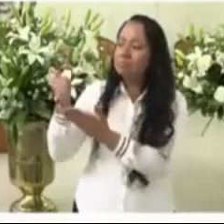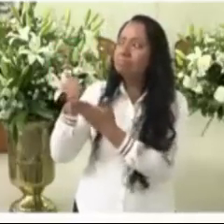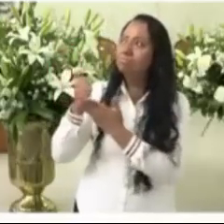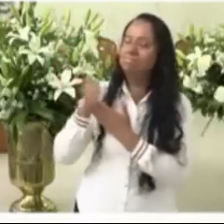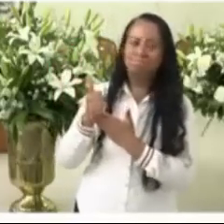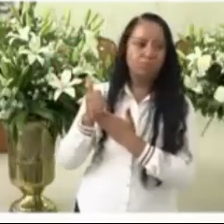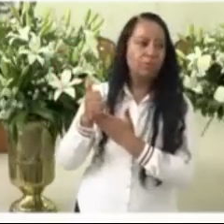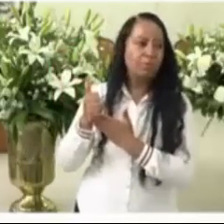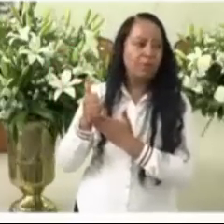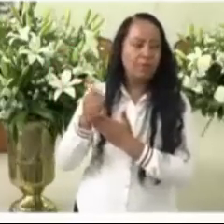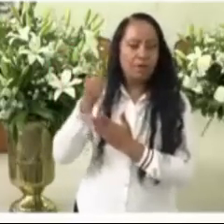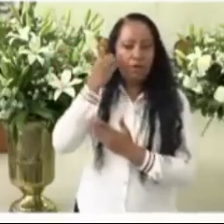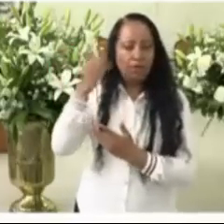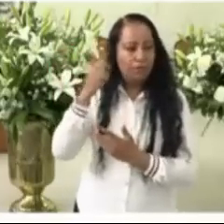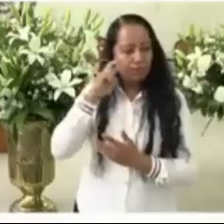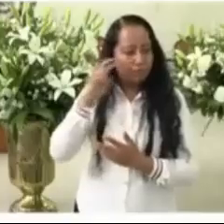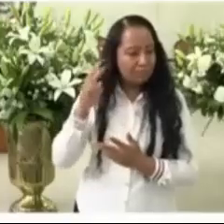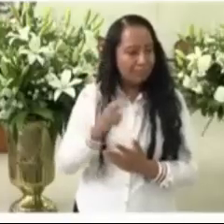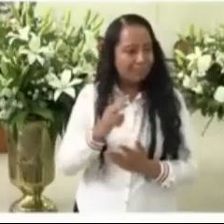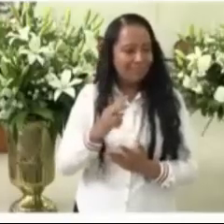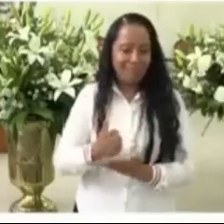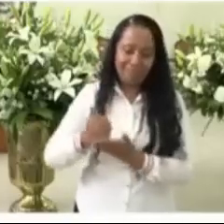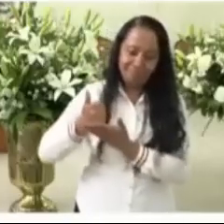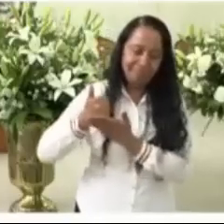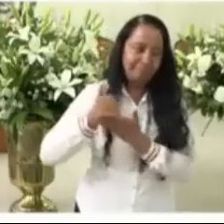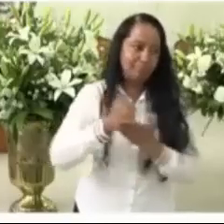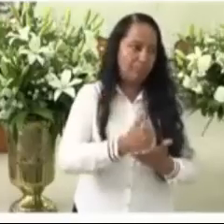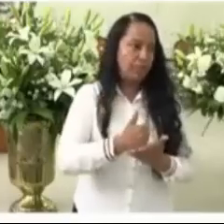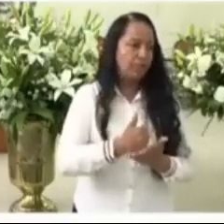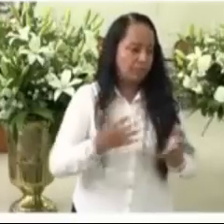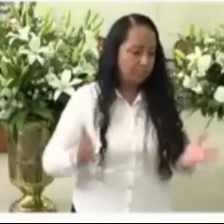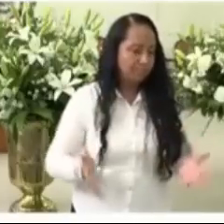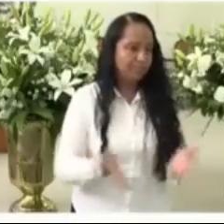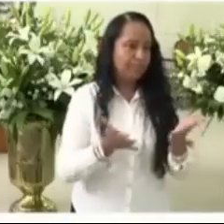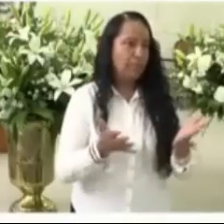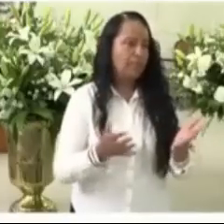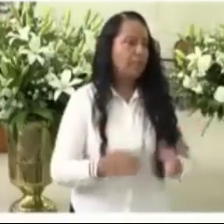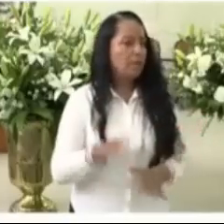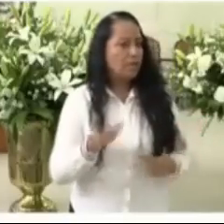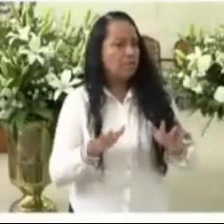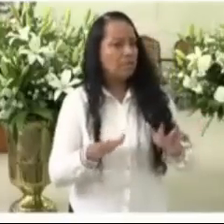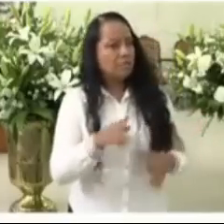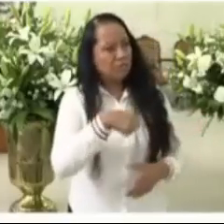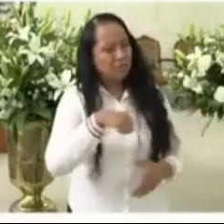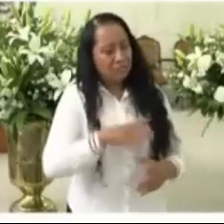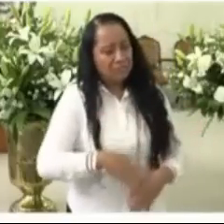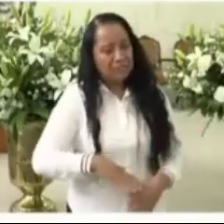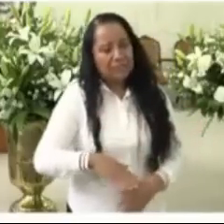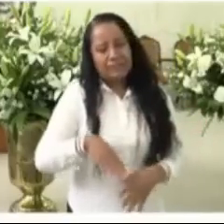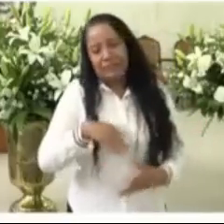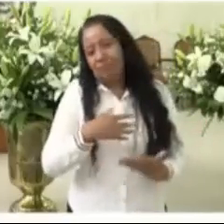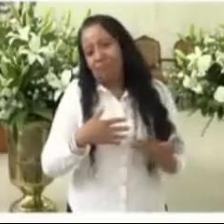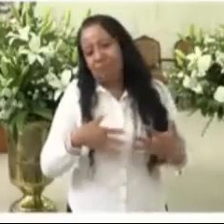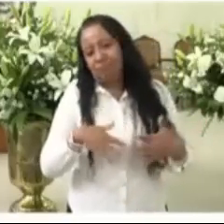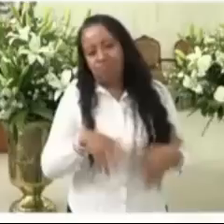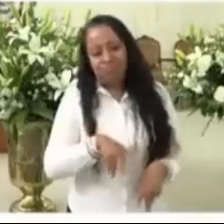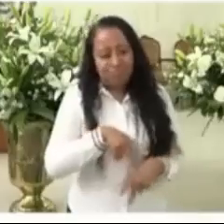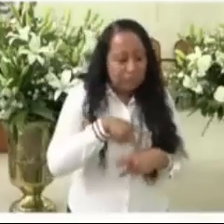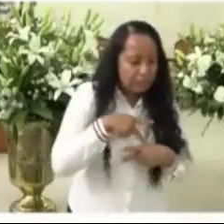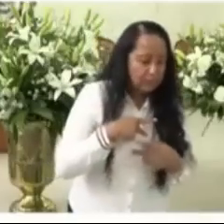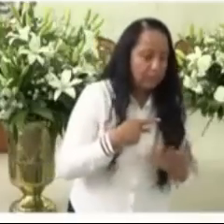problemas? ¿No hay fuerzas para seguir luchando? ¿No sabe qué hacer?